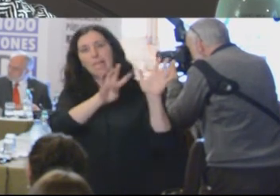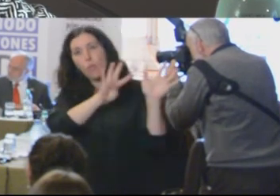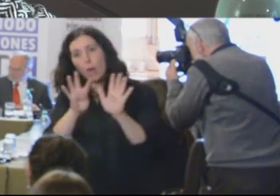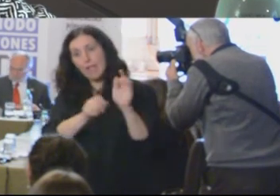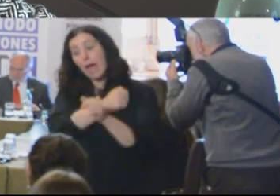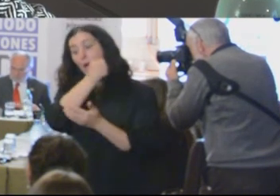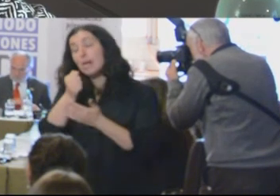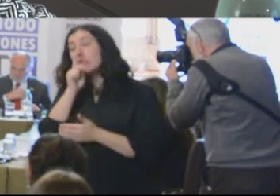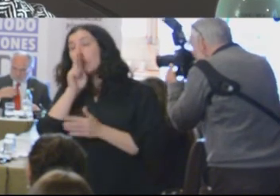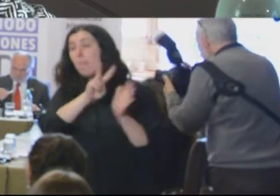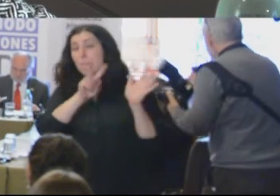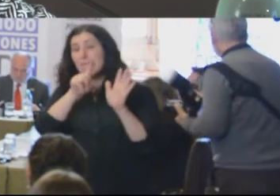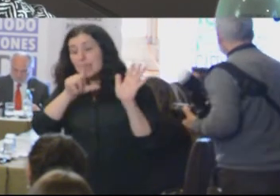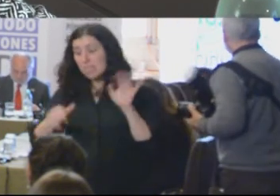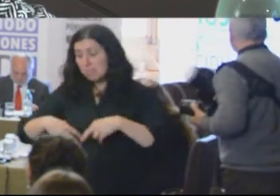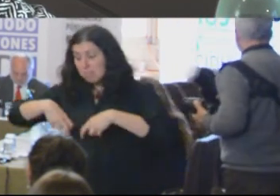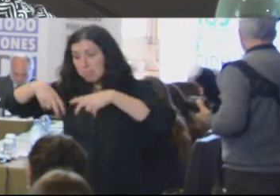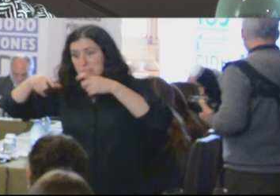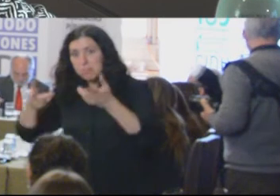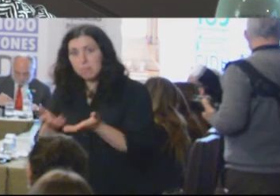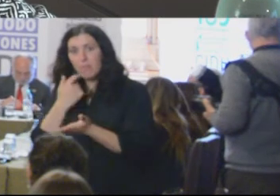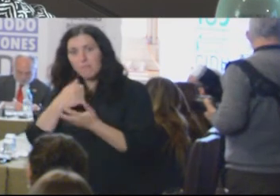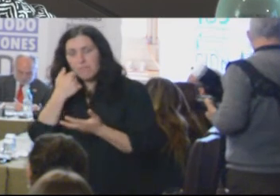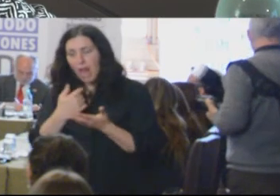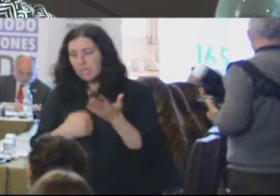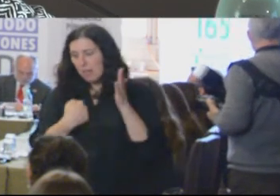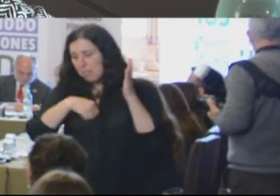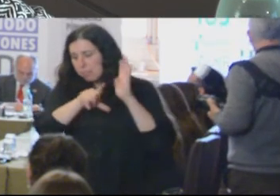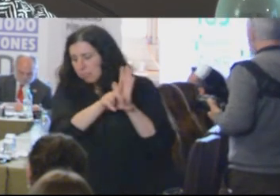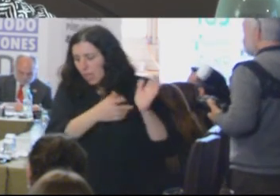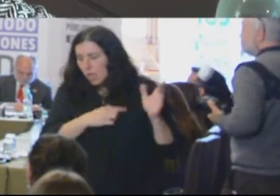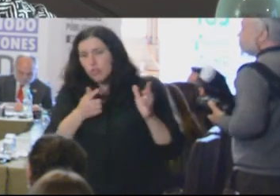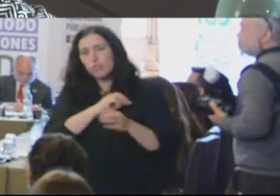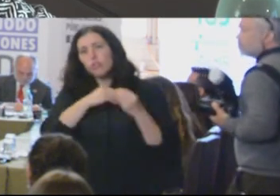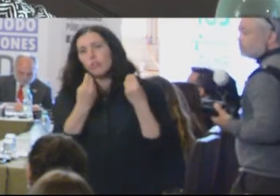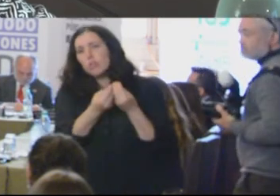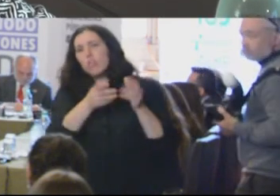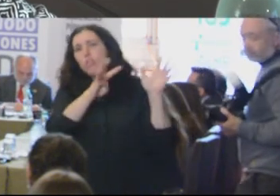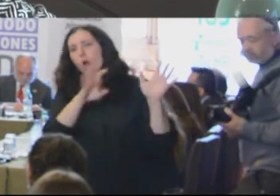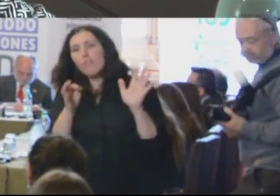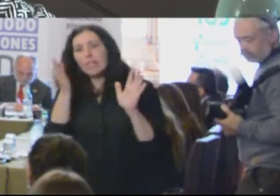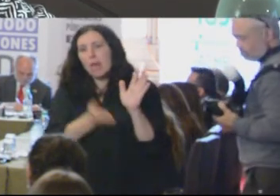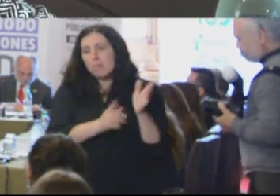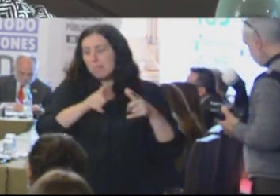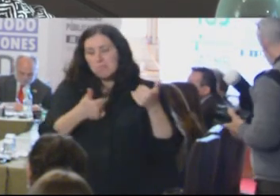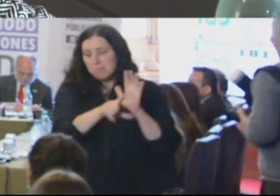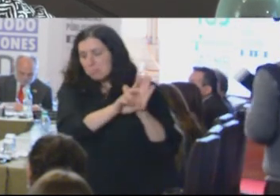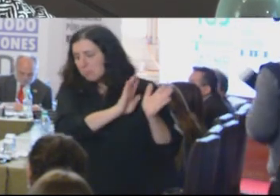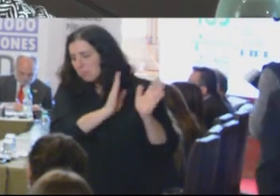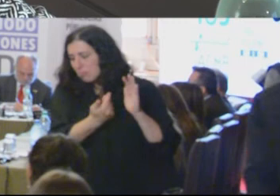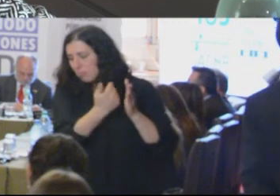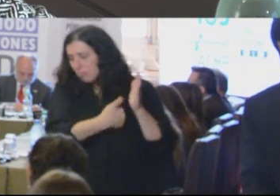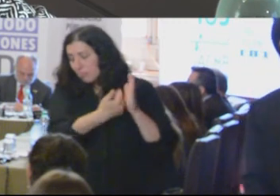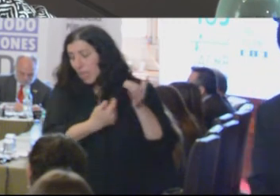población las investigaciones reflejan una impunidad cercana al 90 por ciento más de la mitad se